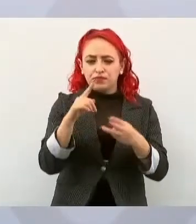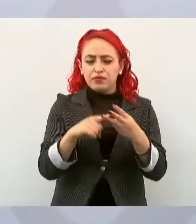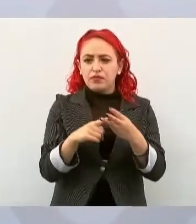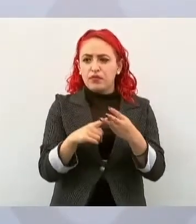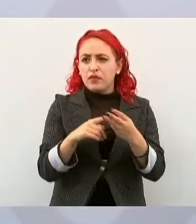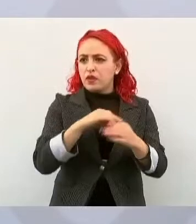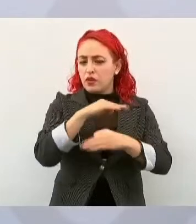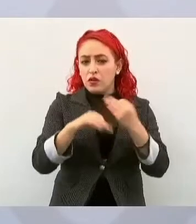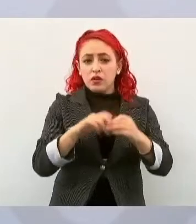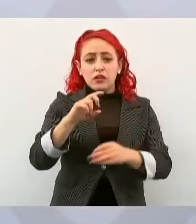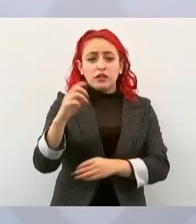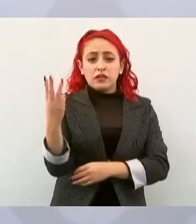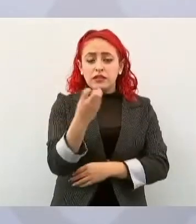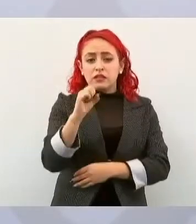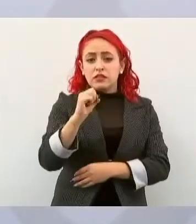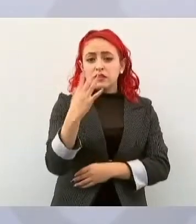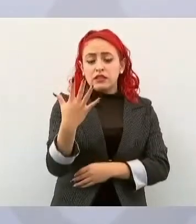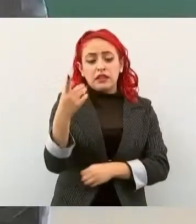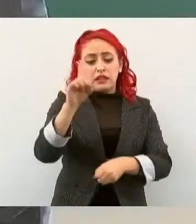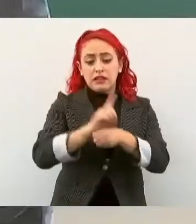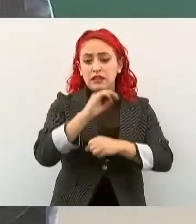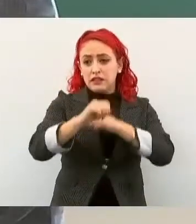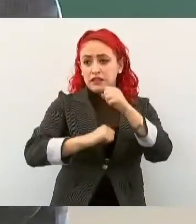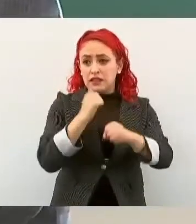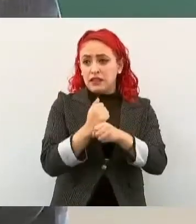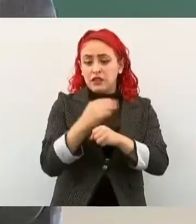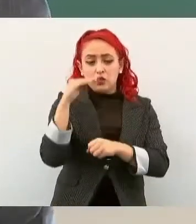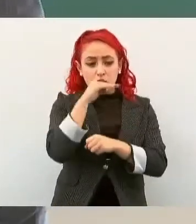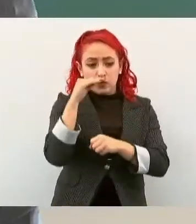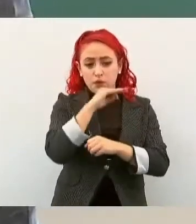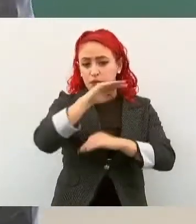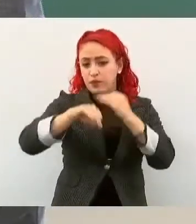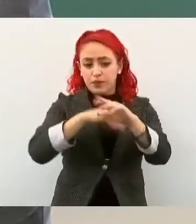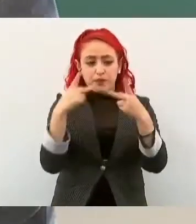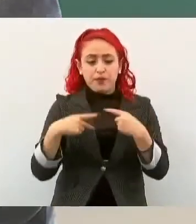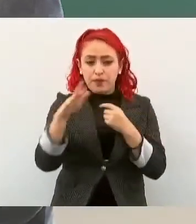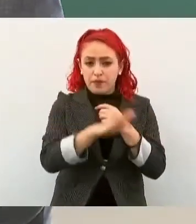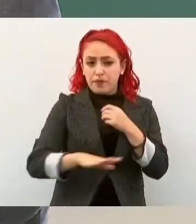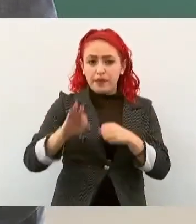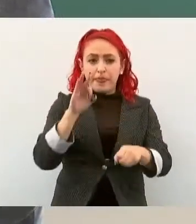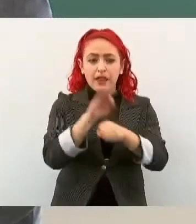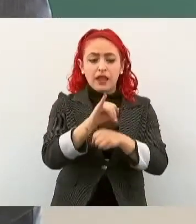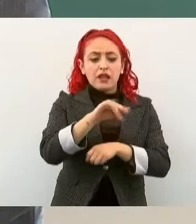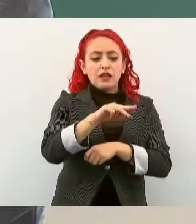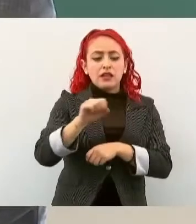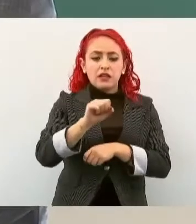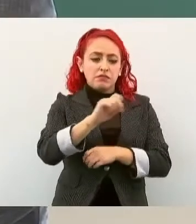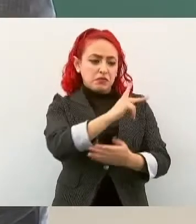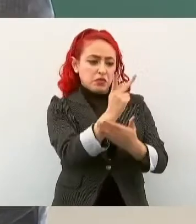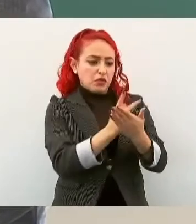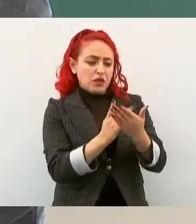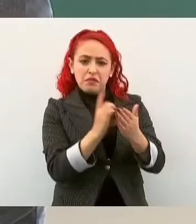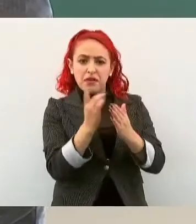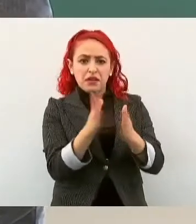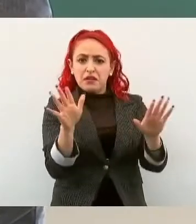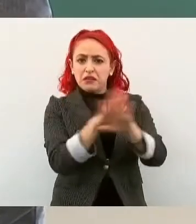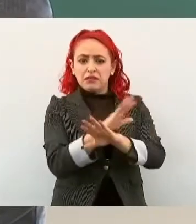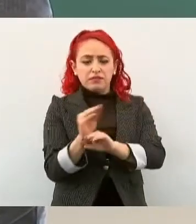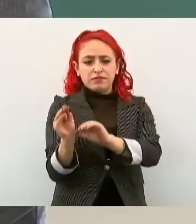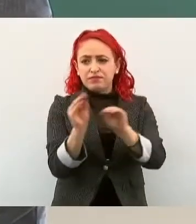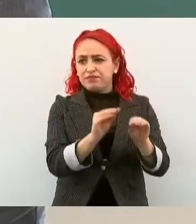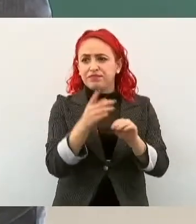Reitero, universal y gratuito. El INS-Bienestar ha dejado de ser un programa, como ya señaló